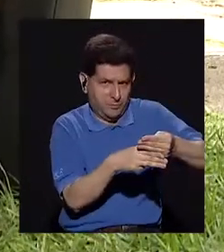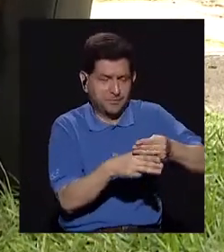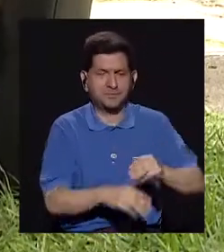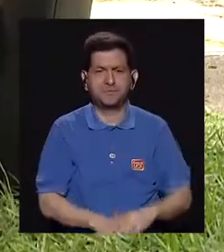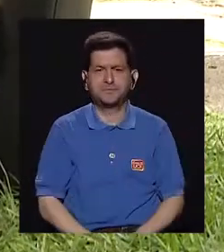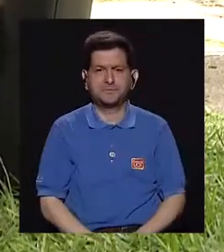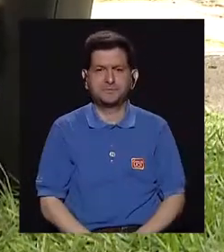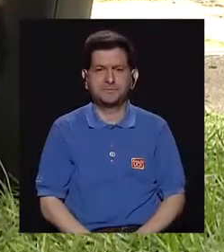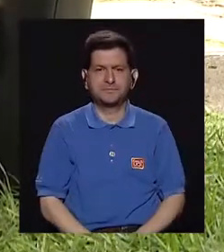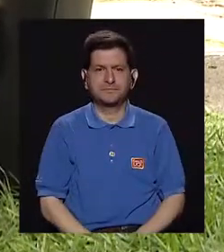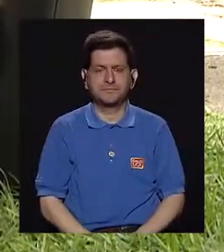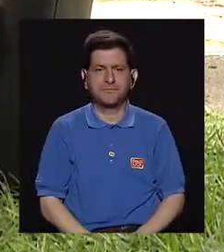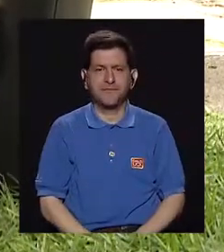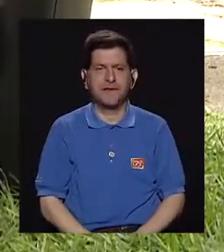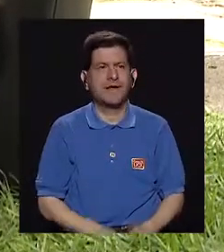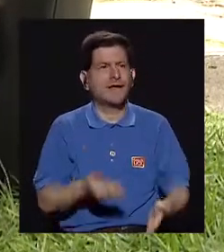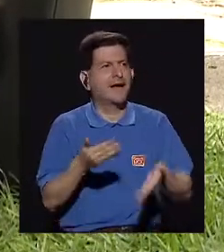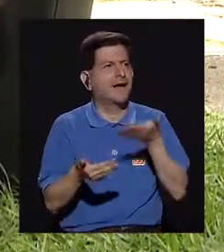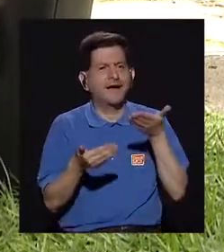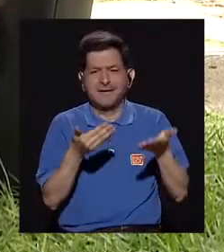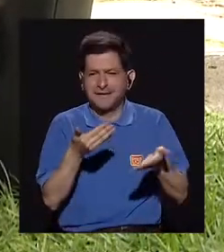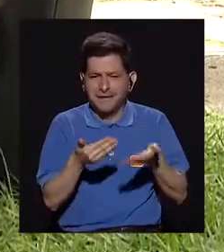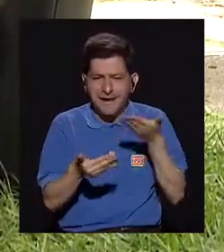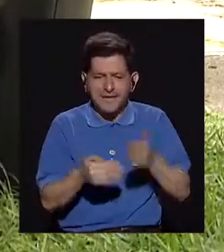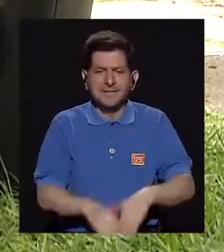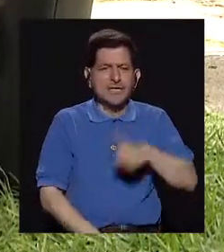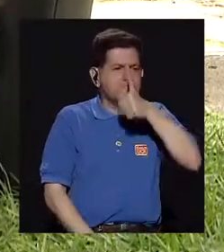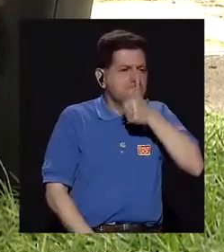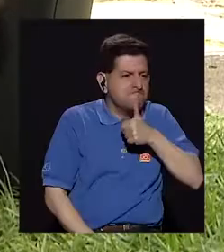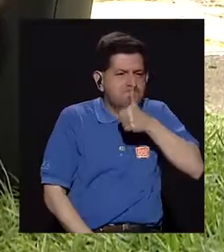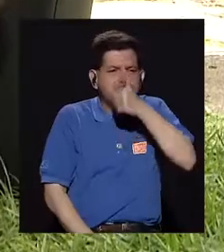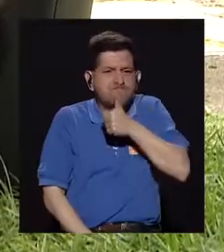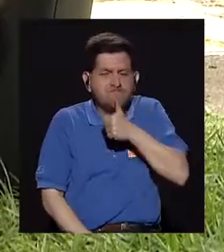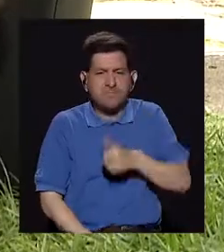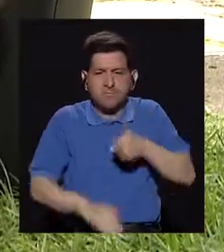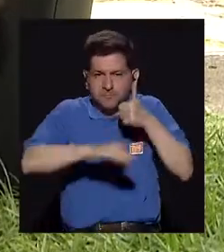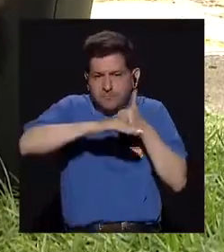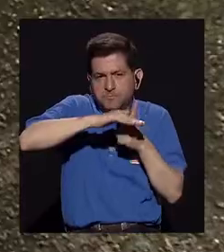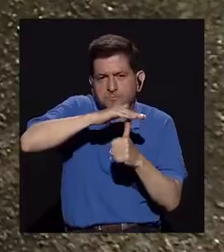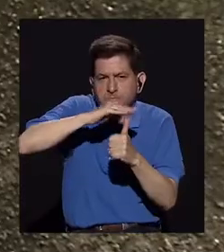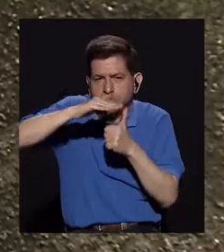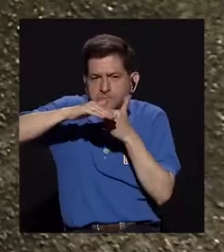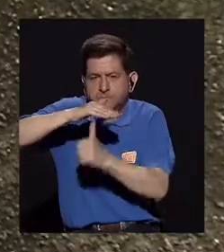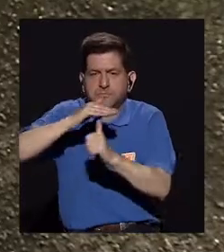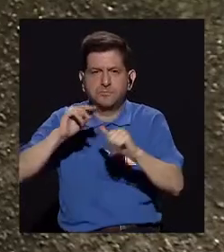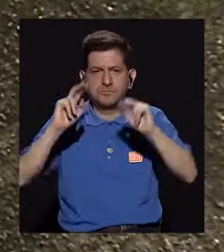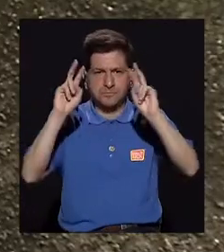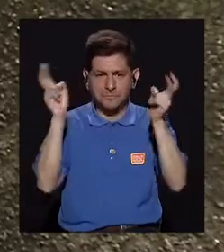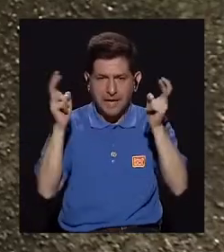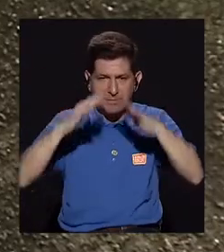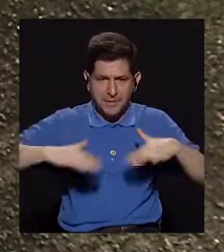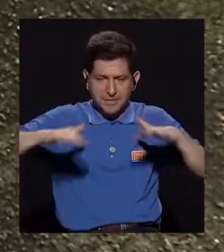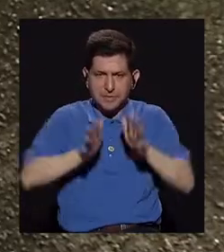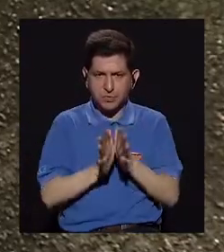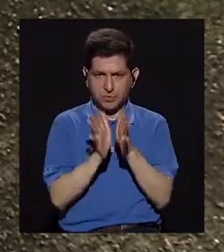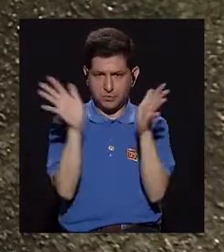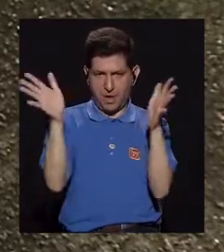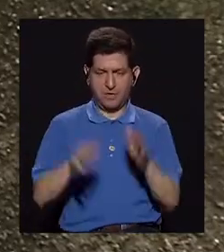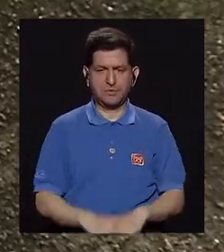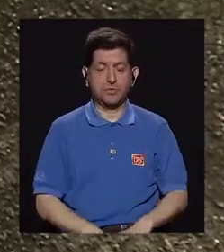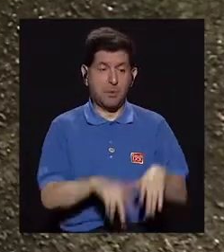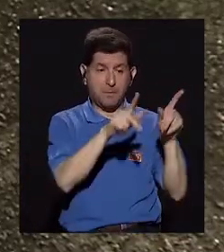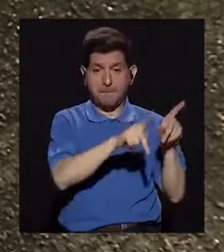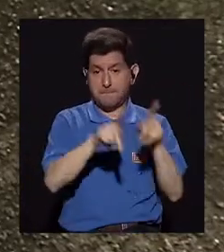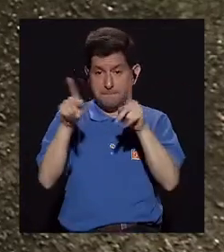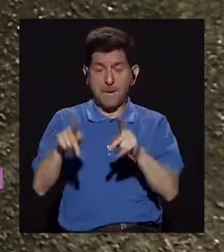¿verdad? De casi que una privatización disimulada de muchos temas de espacio público y de